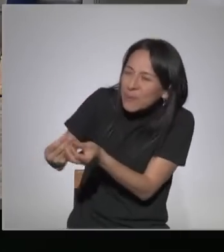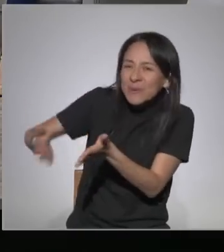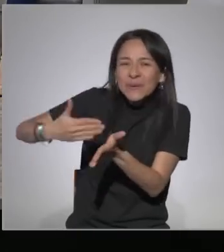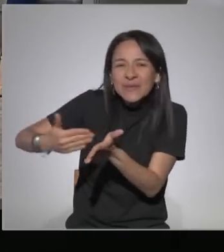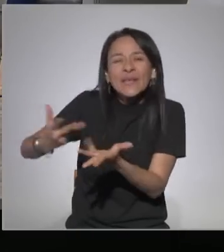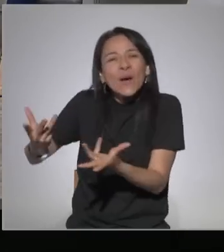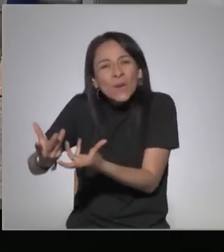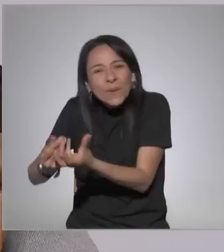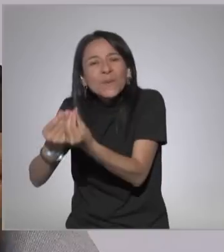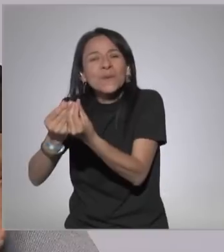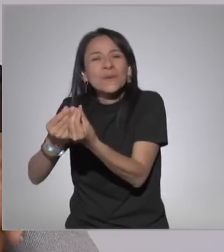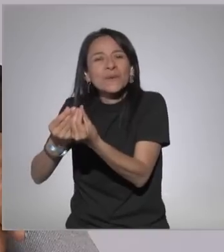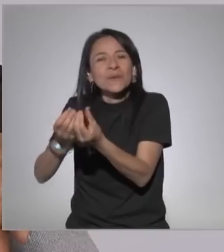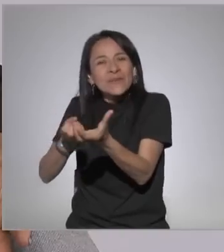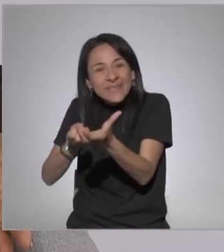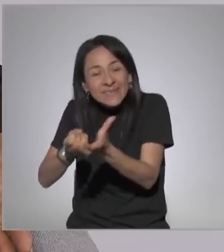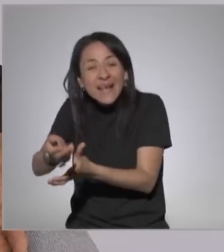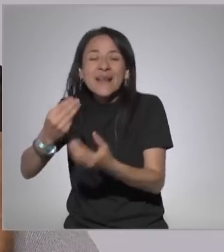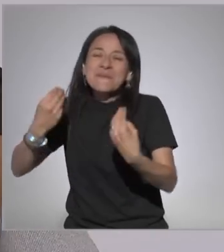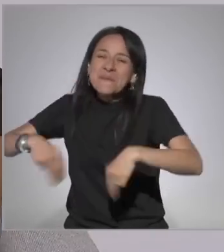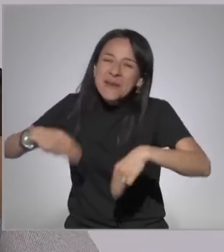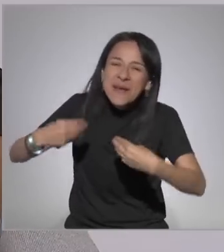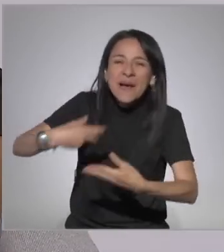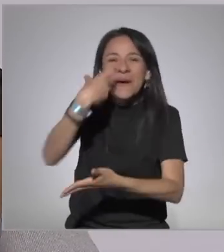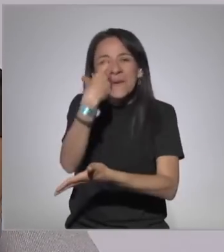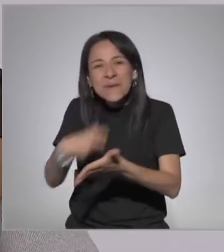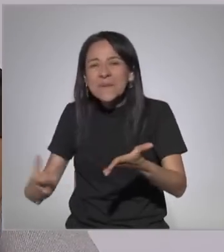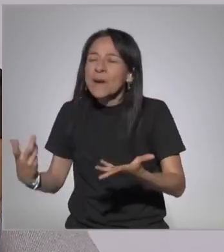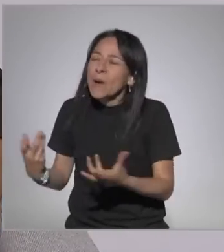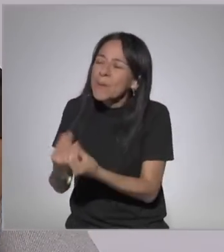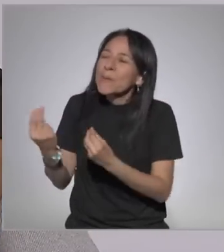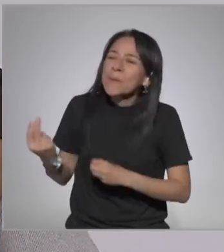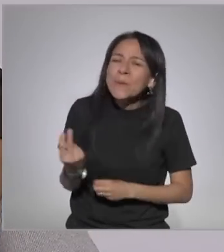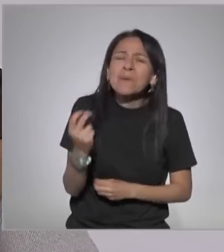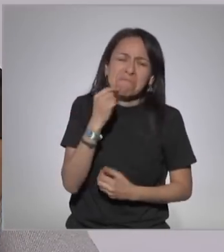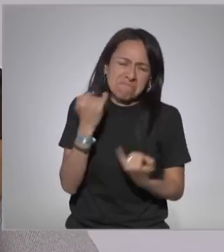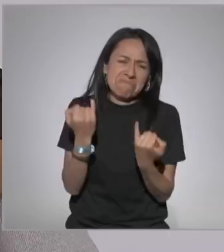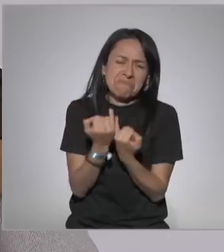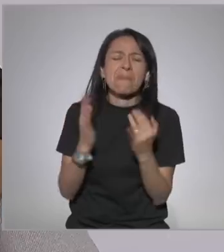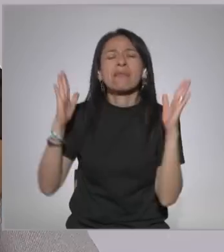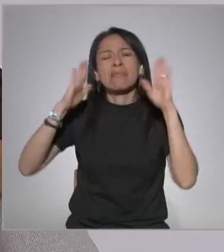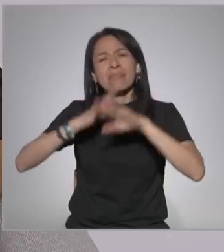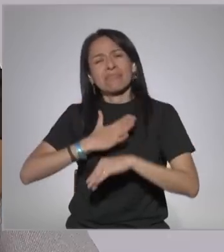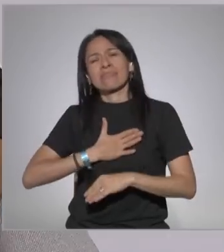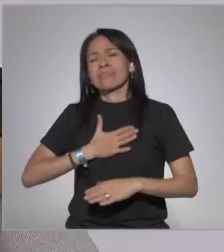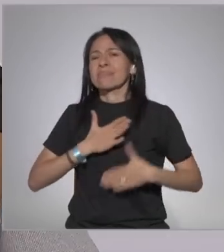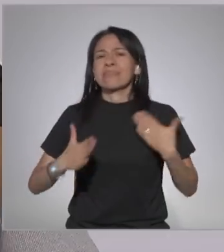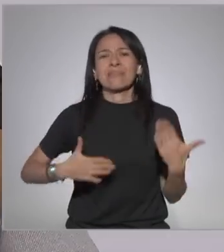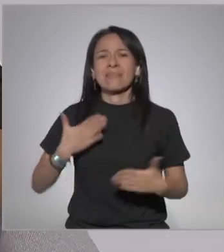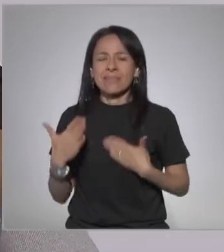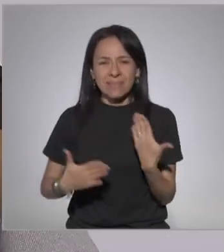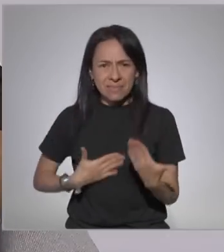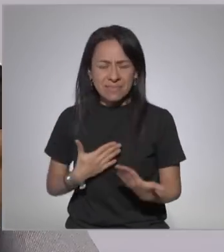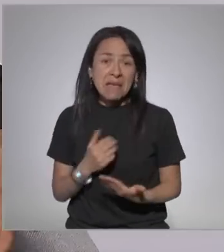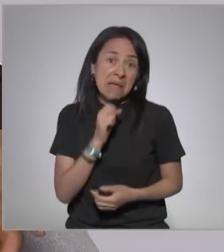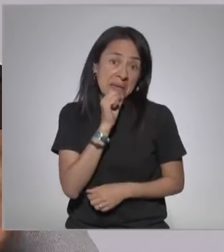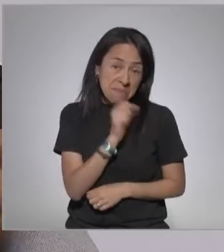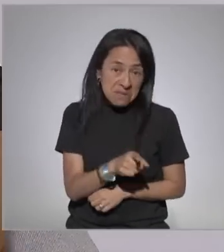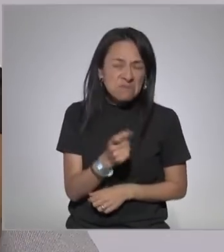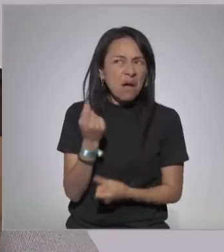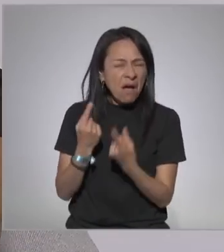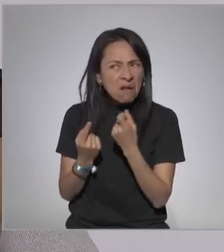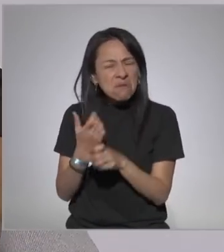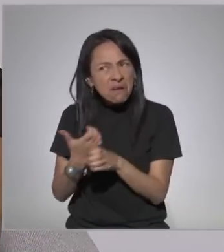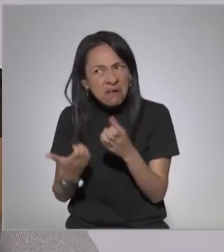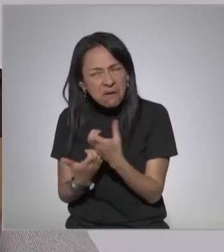andar haciendo cosas, pero también divertirse. Y participar de los estudios también que le interesaban,